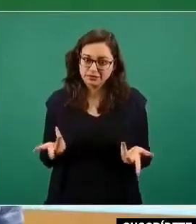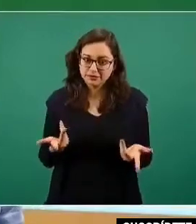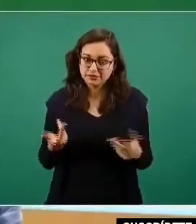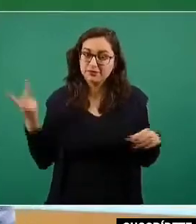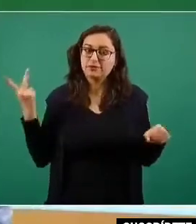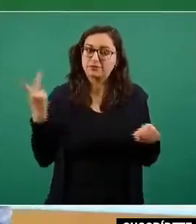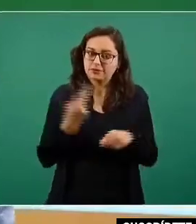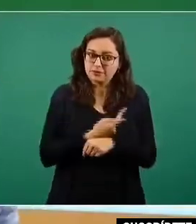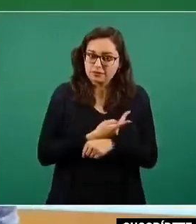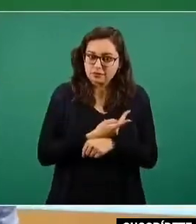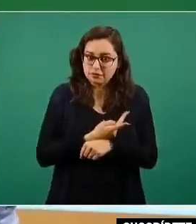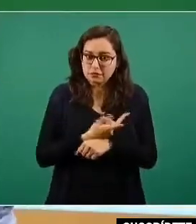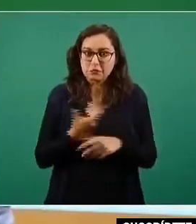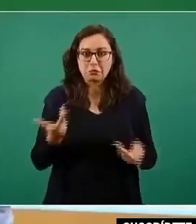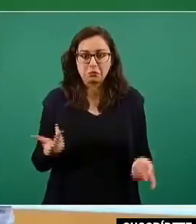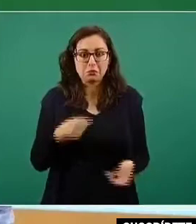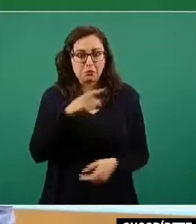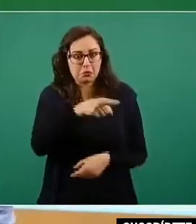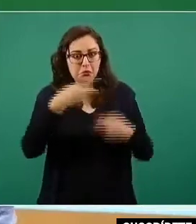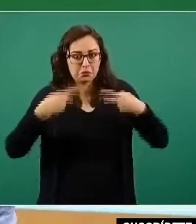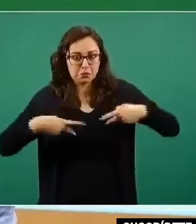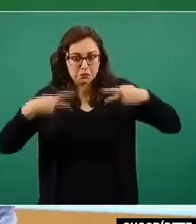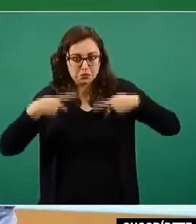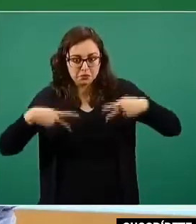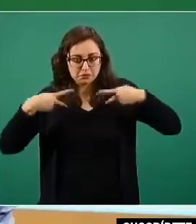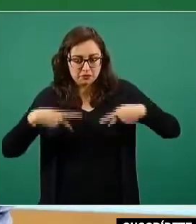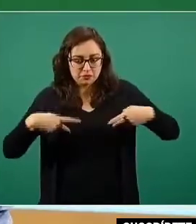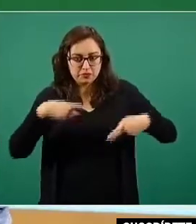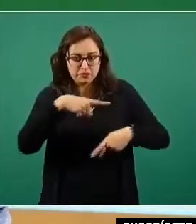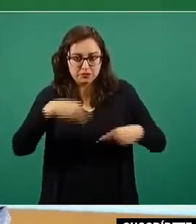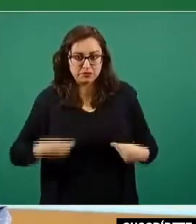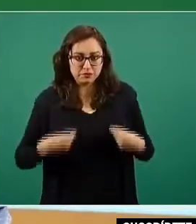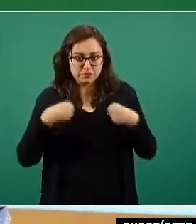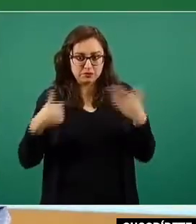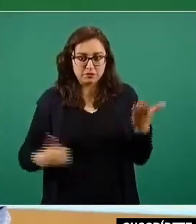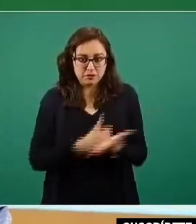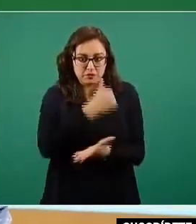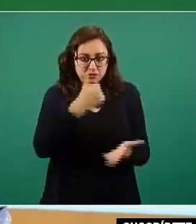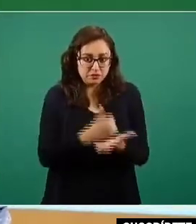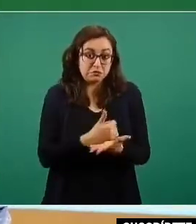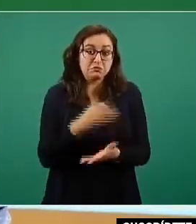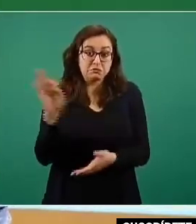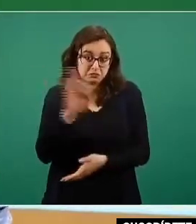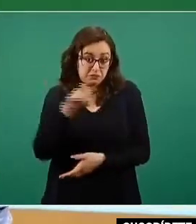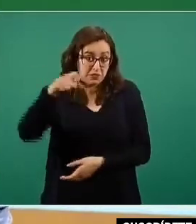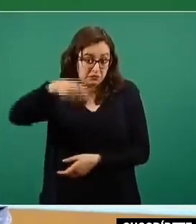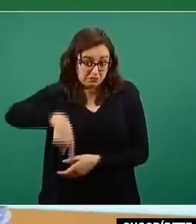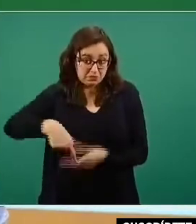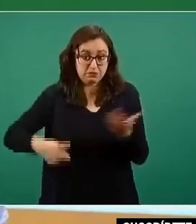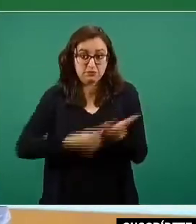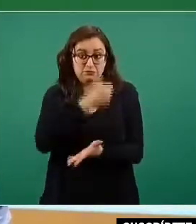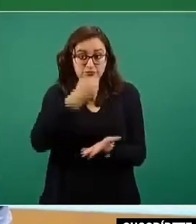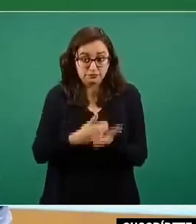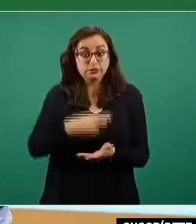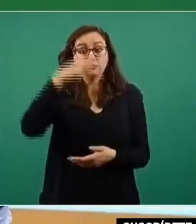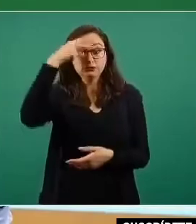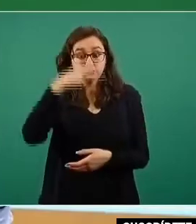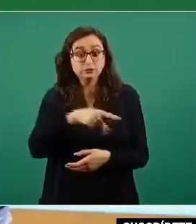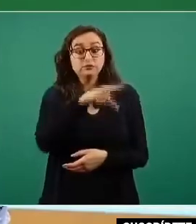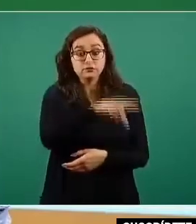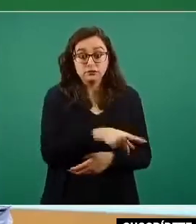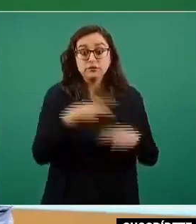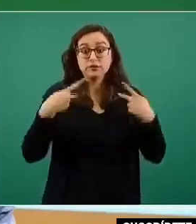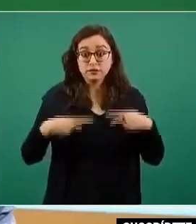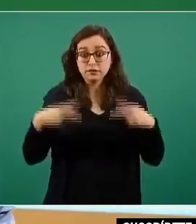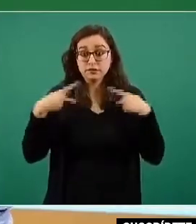video, parece ser una persona residente de una zona urbana, posiblemente la Ciudad de México. La propia persona